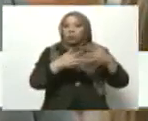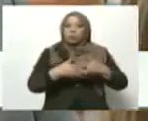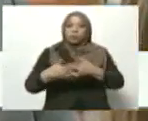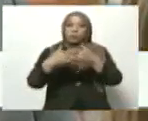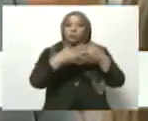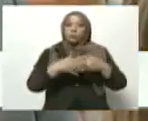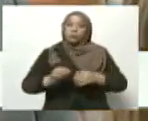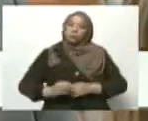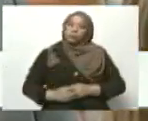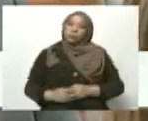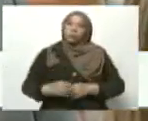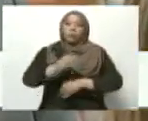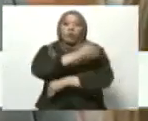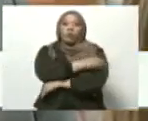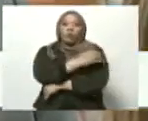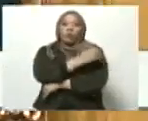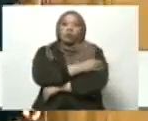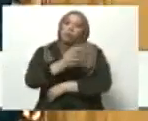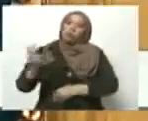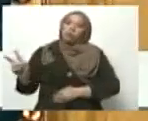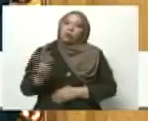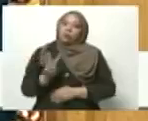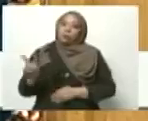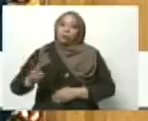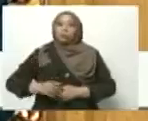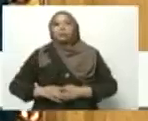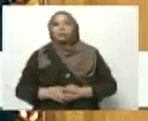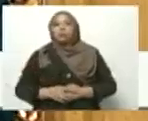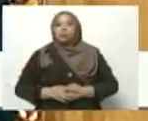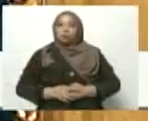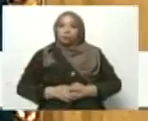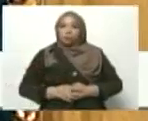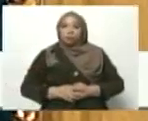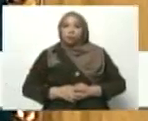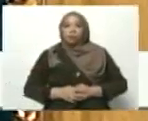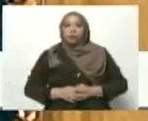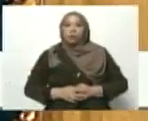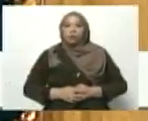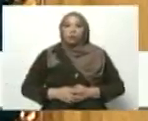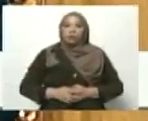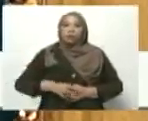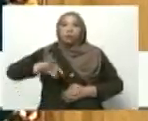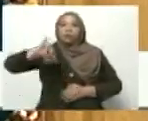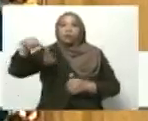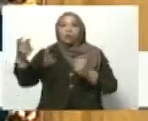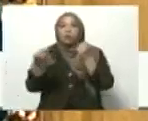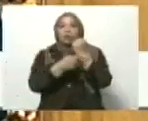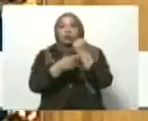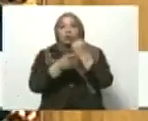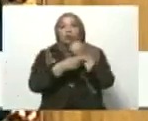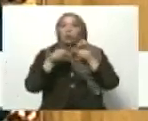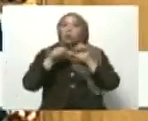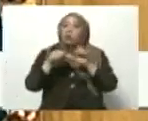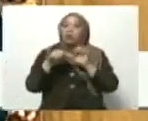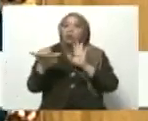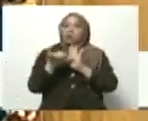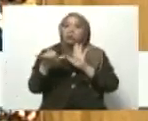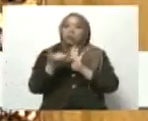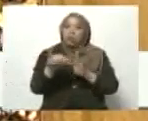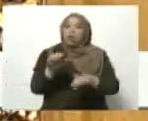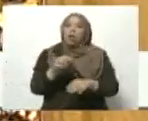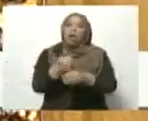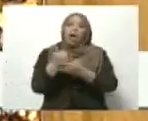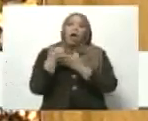La oposición venezolana, ese sector que se acercó, que conformó luego con Guaidó, se le acercó ya en diciembre y le pidió